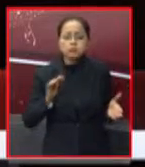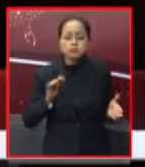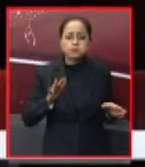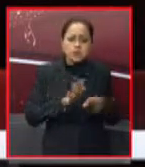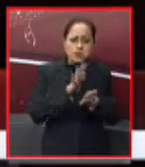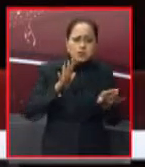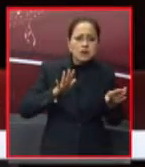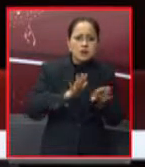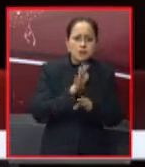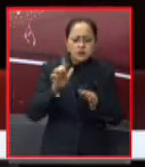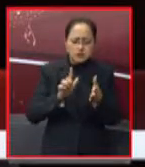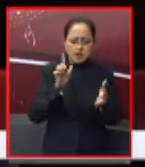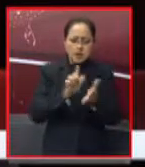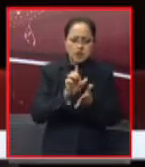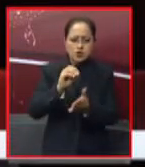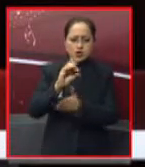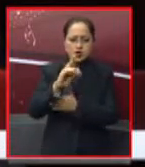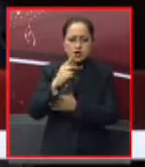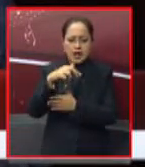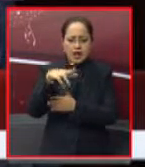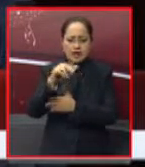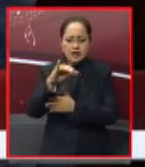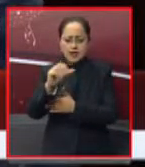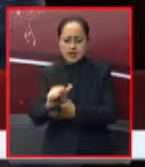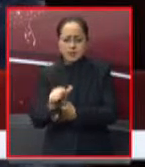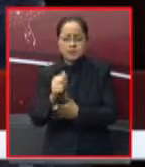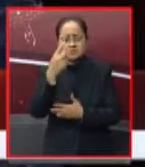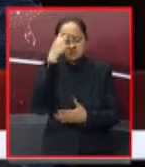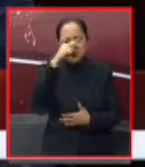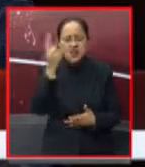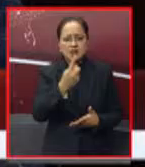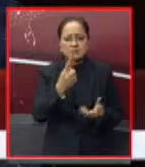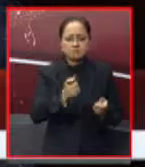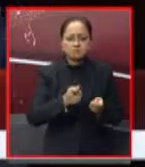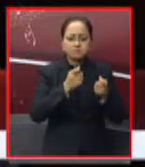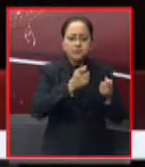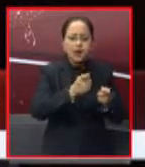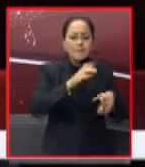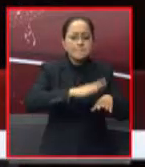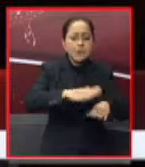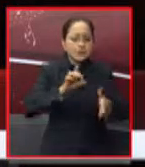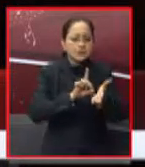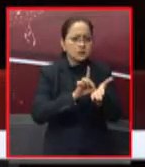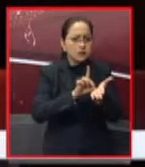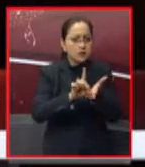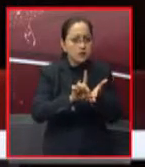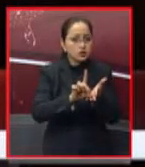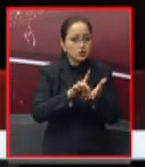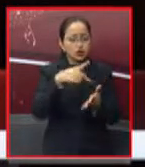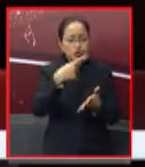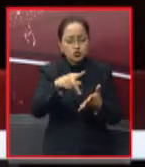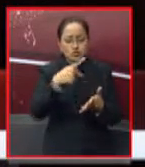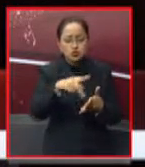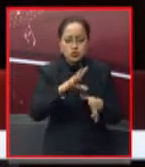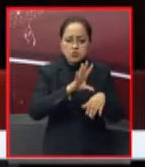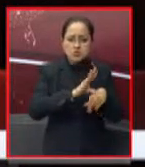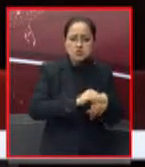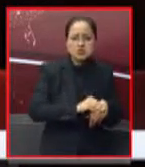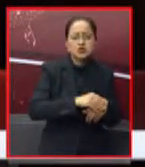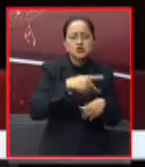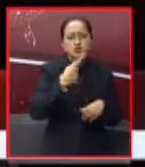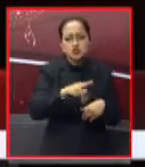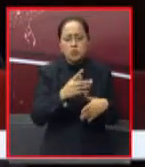nuestra ley orgánica para equiparar los derechos, las atribuciones,